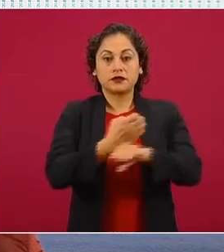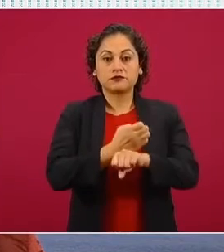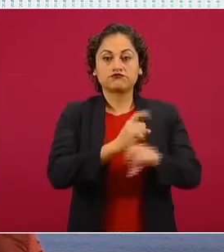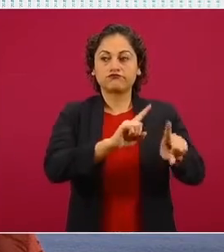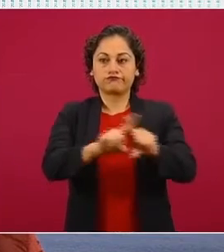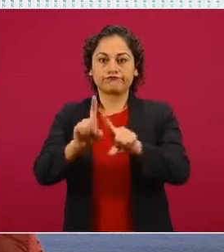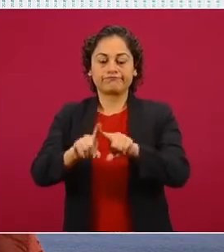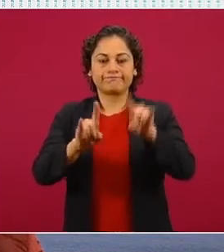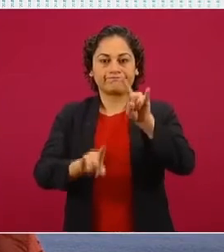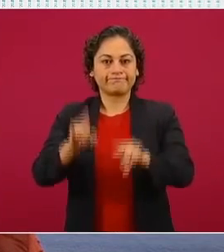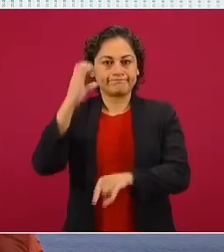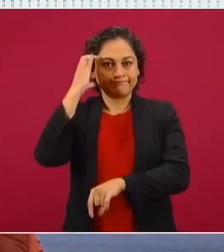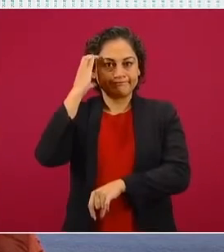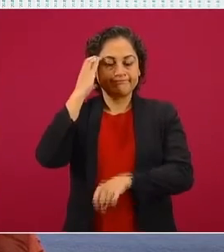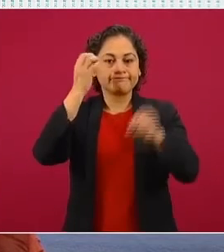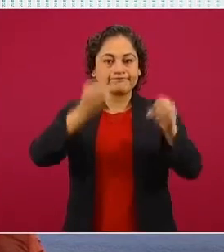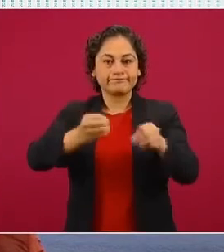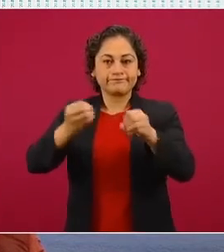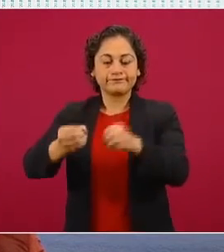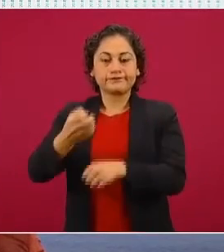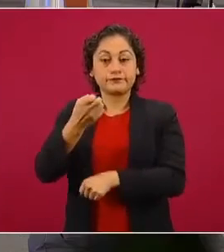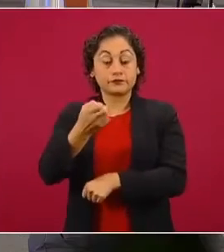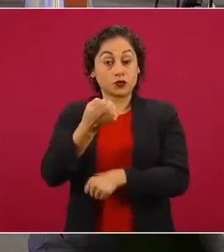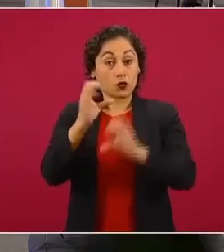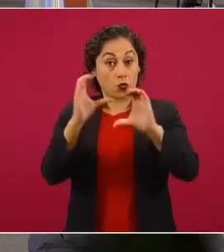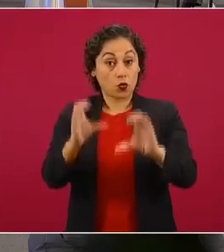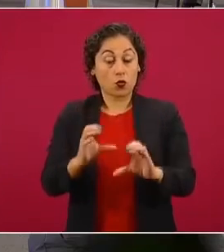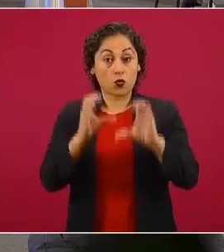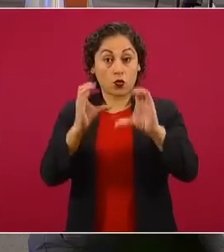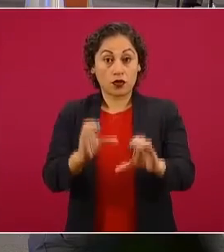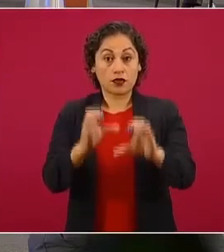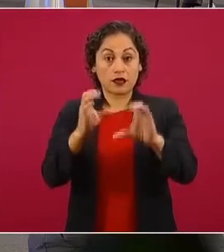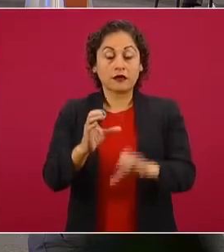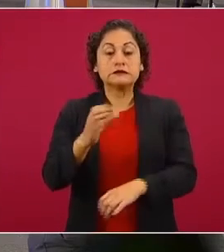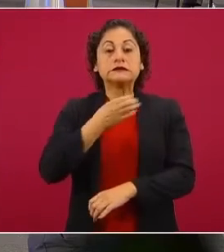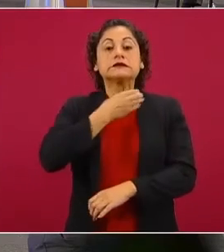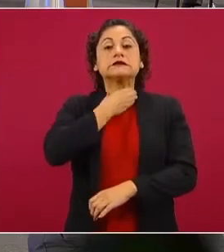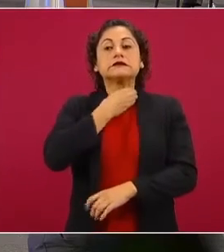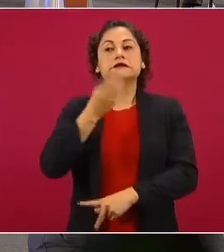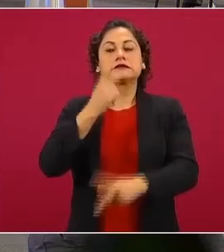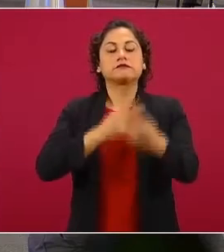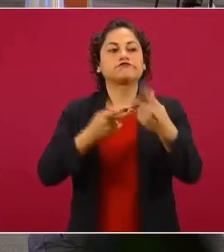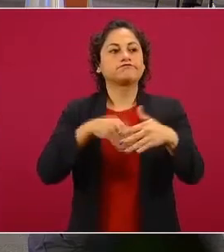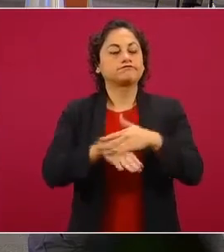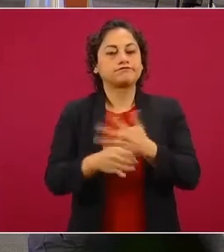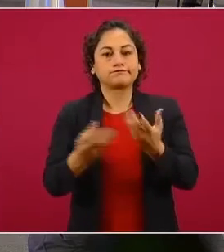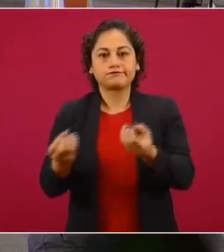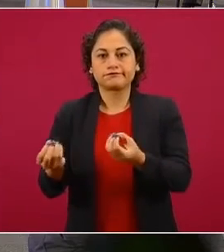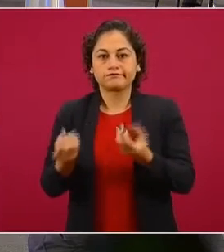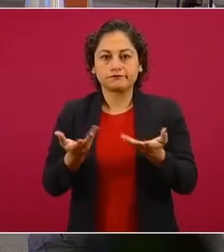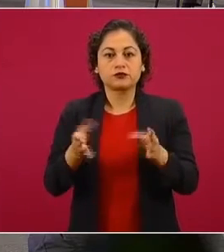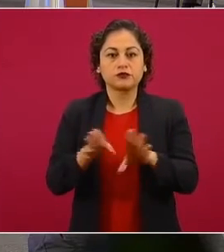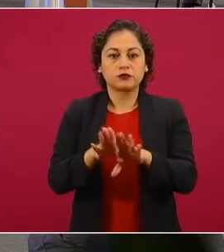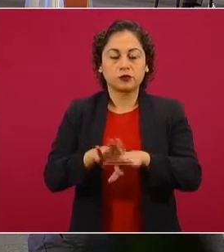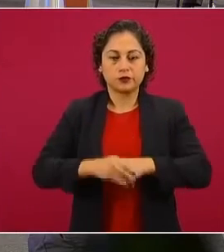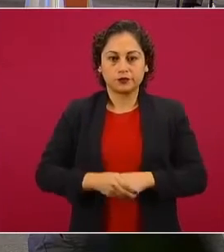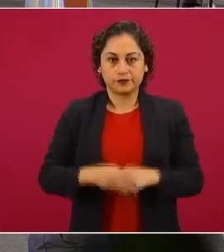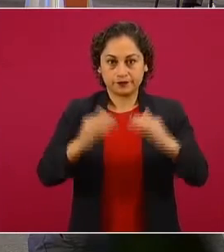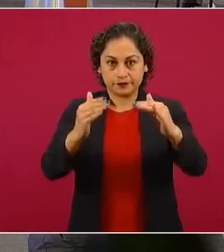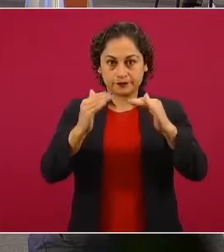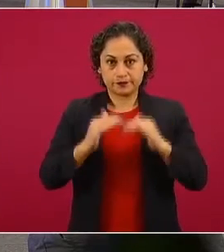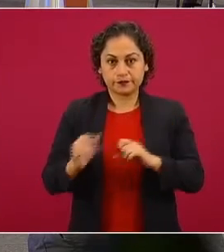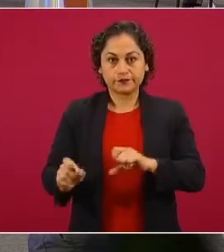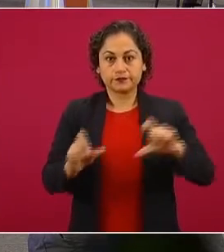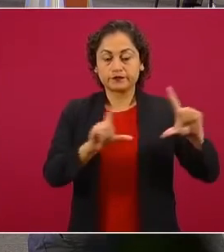puede amenazar la capacidad de recibir a las personas enfermas. La siguiente. En Baja